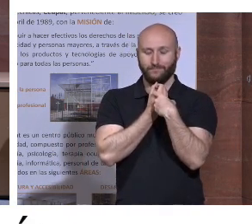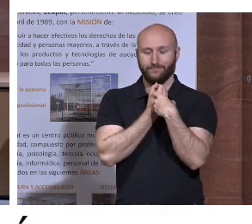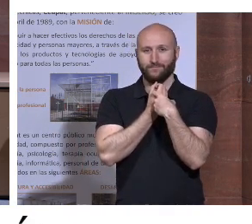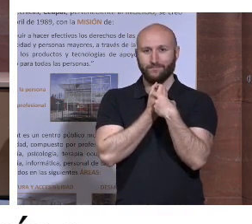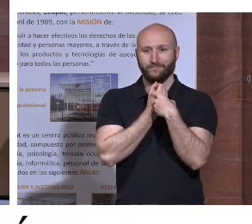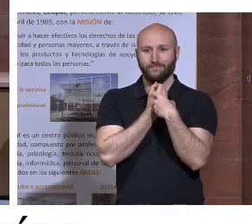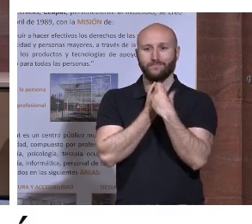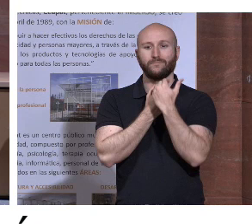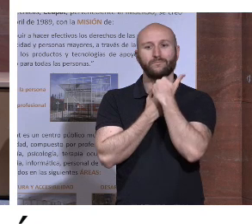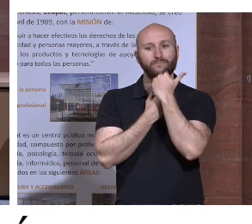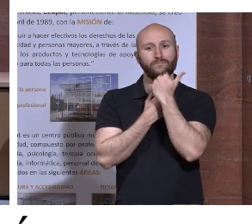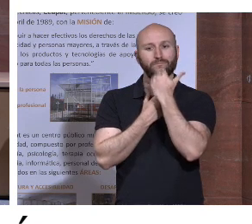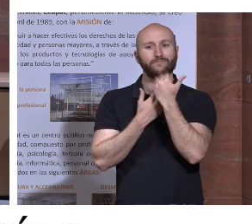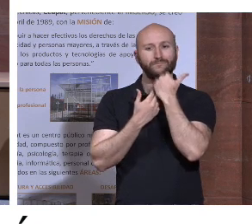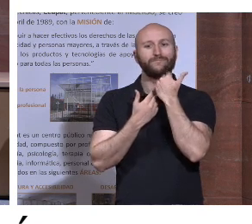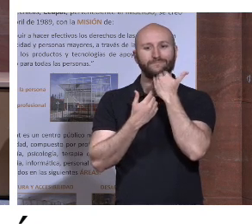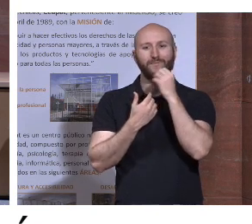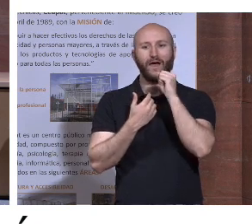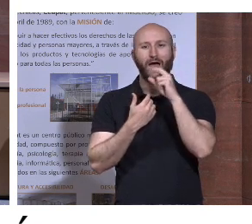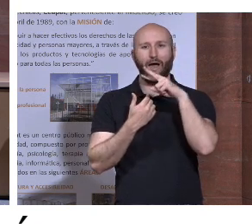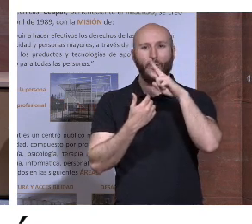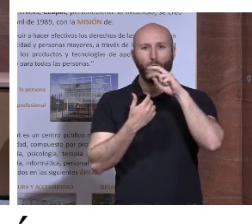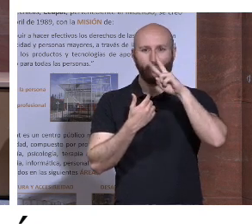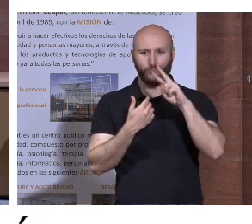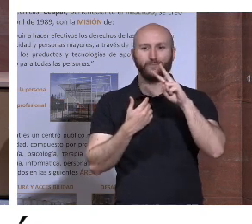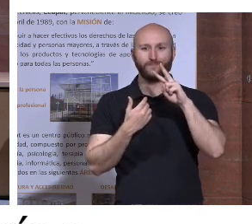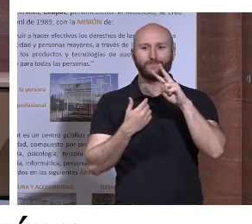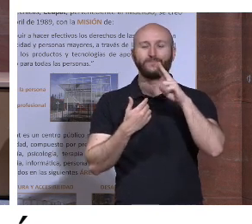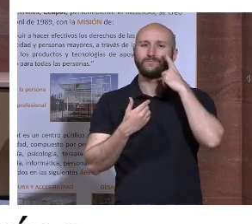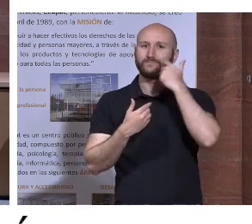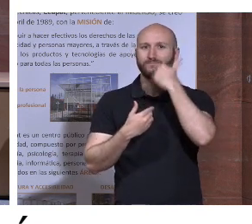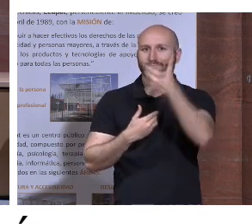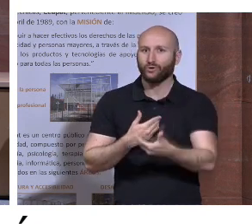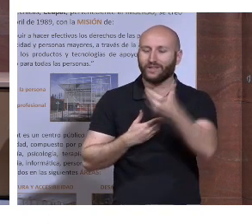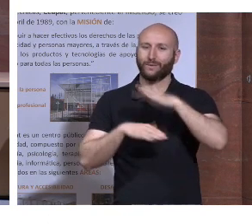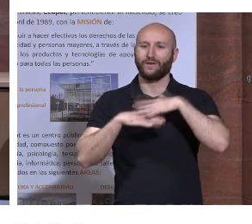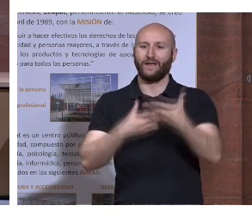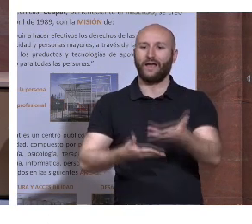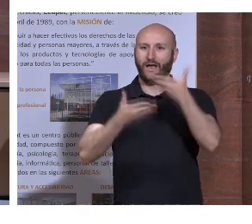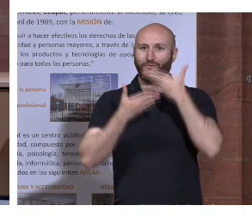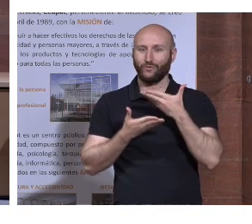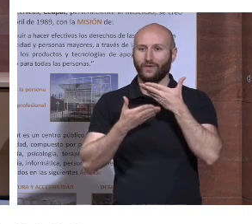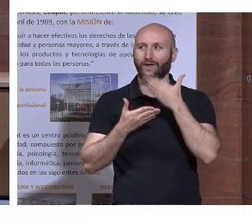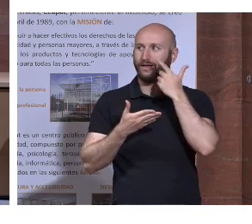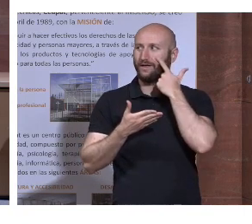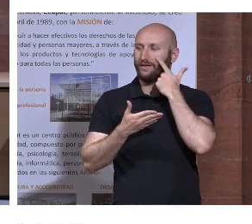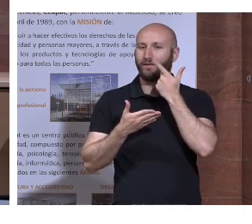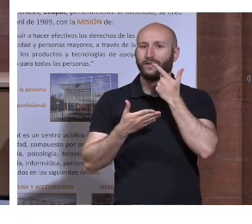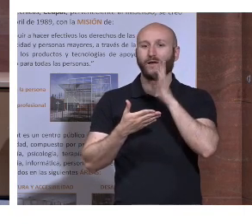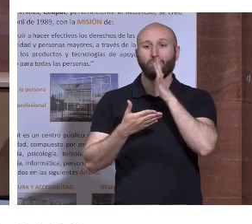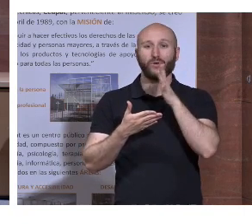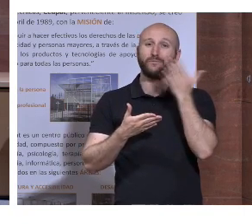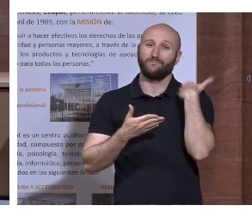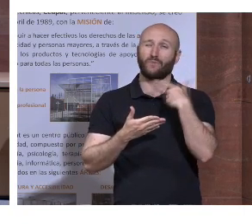en la ONU, que es un hecho importante de la ayuda de la accesibilidad. Pártame otro. Y ya tenía